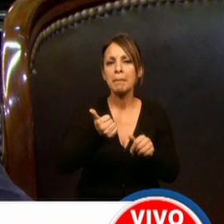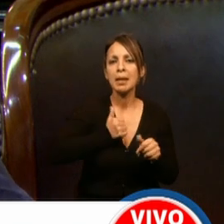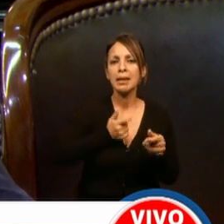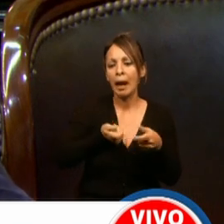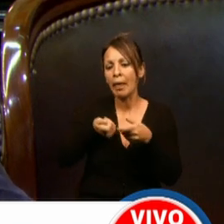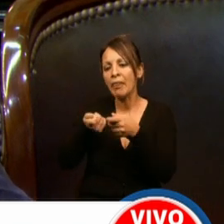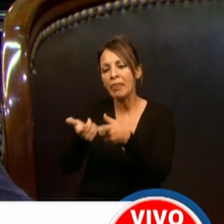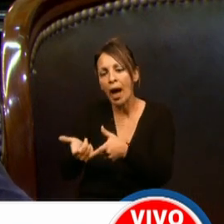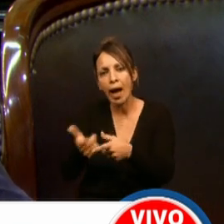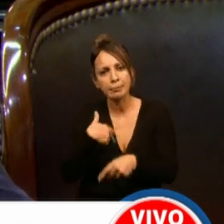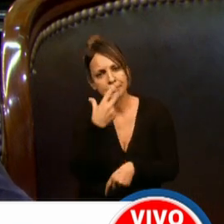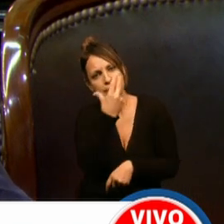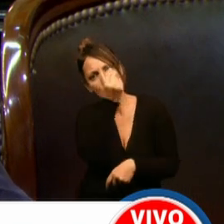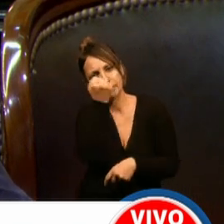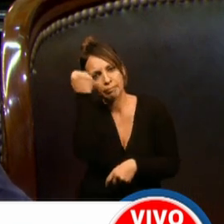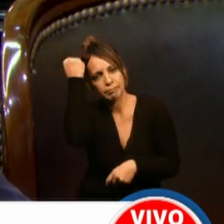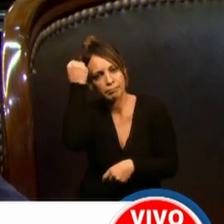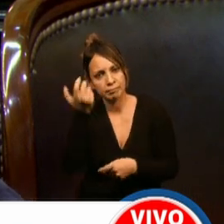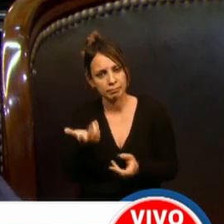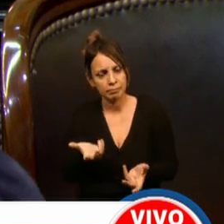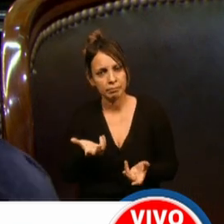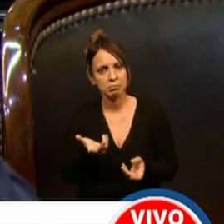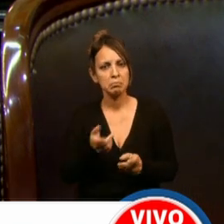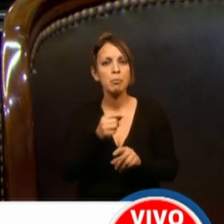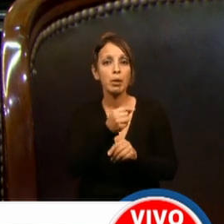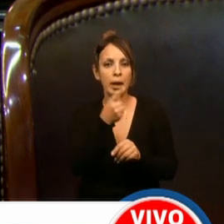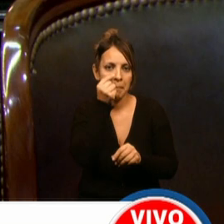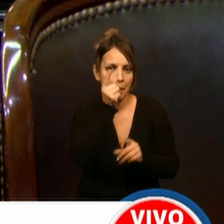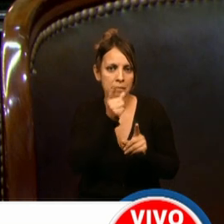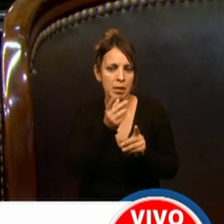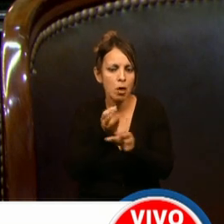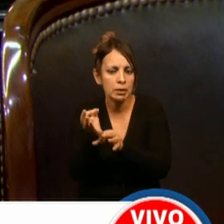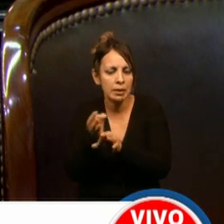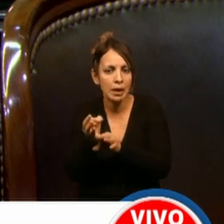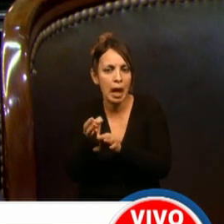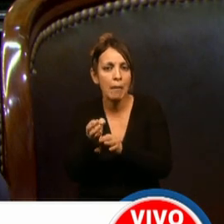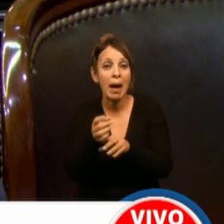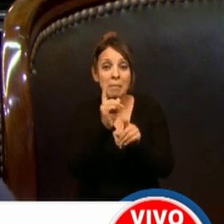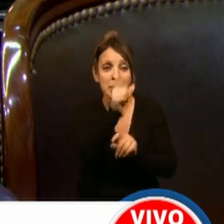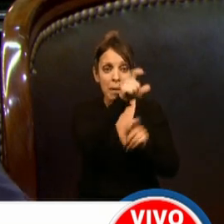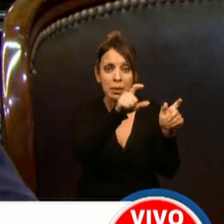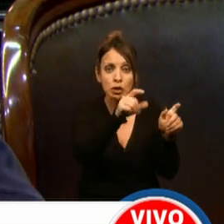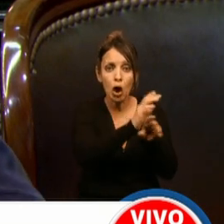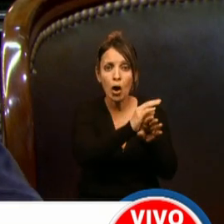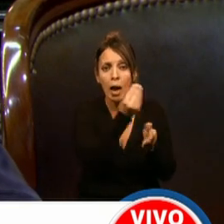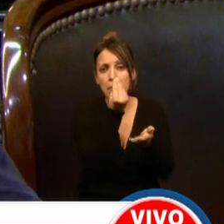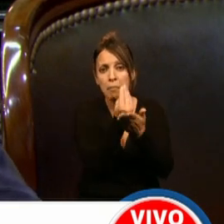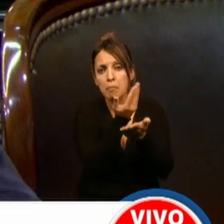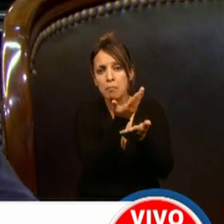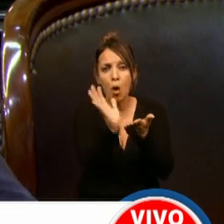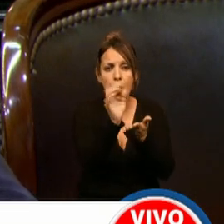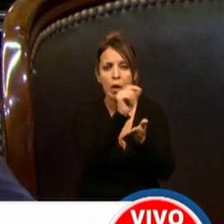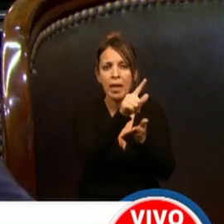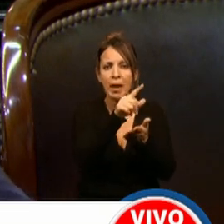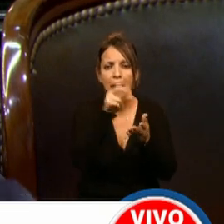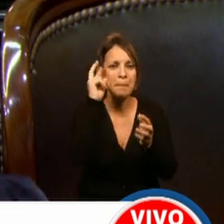le habían puesto presa porque su padre le enseñaba que con los que habían derrocado a perón no había de